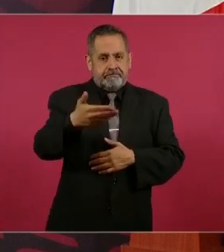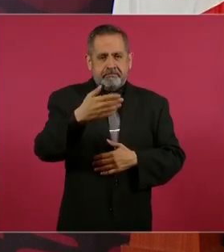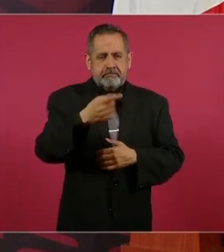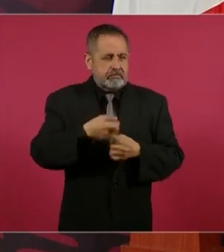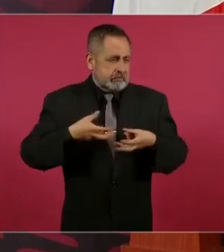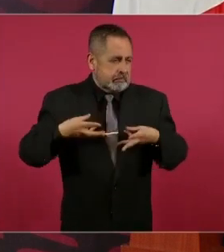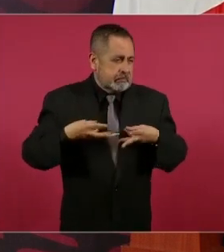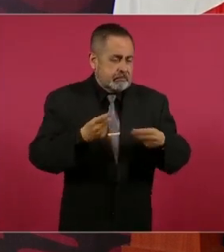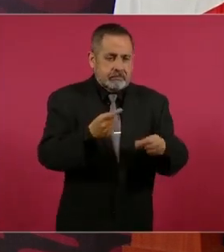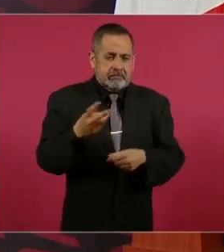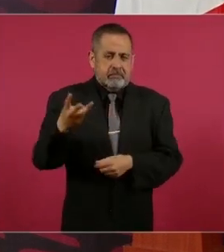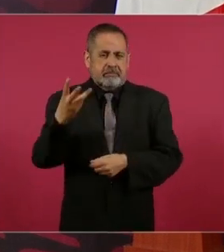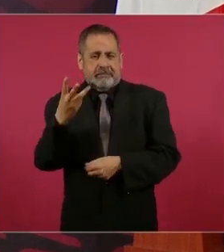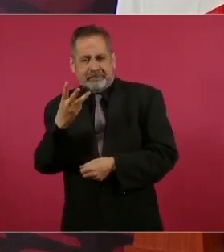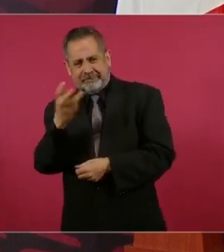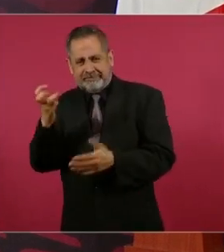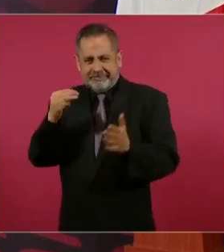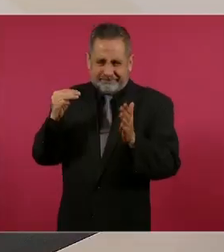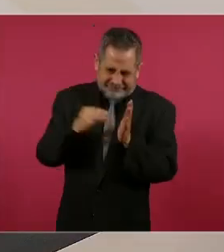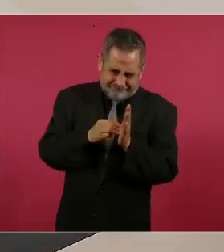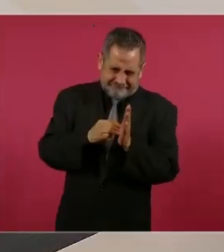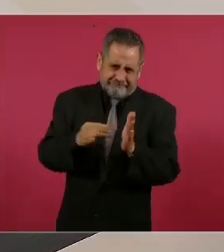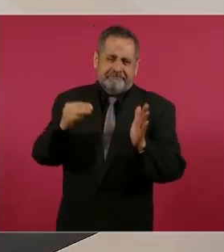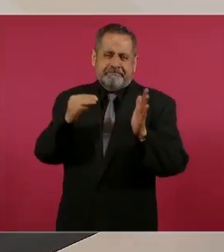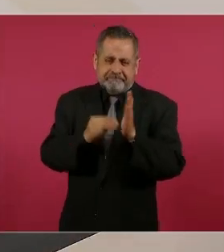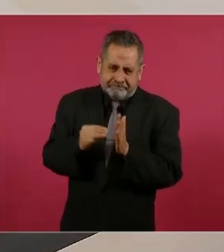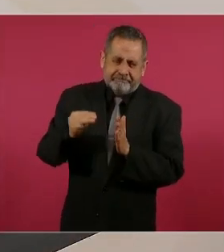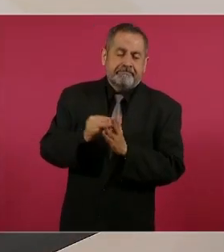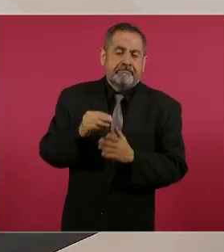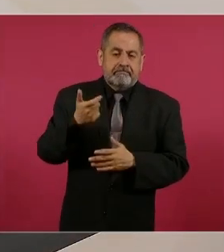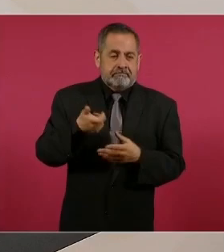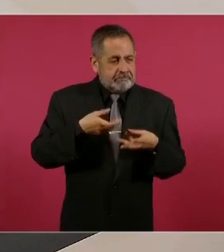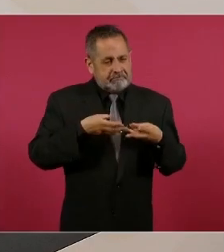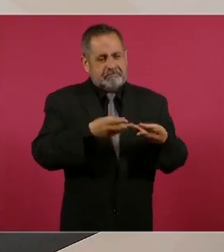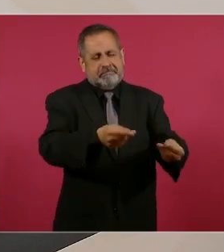con un costo de 300 mil millones de pesos,